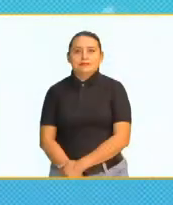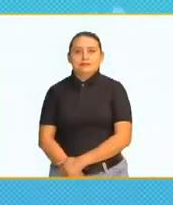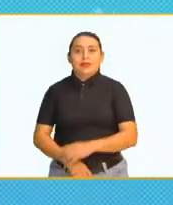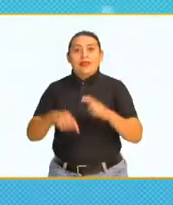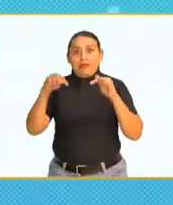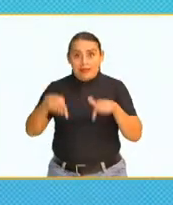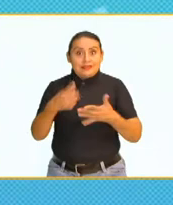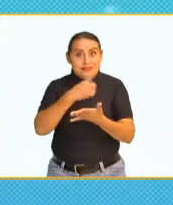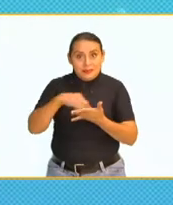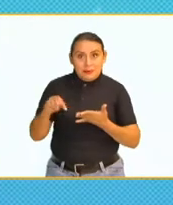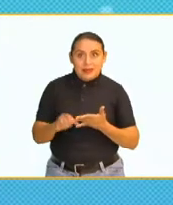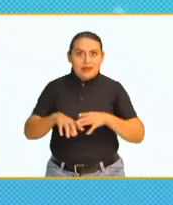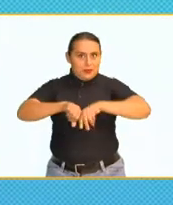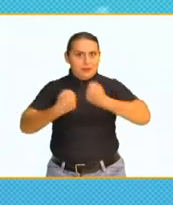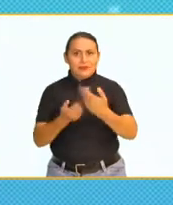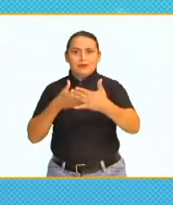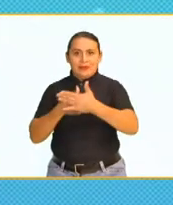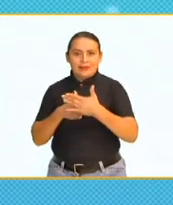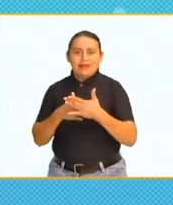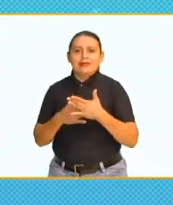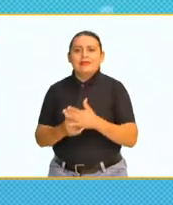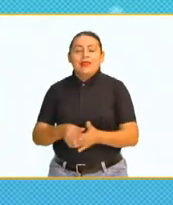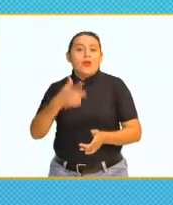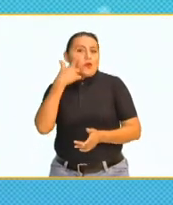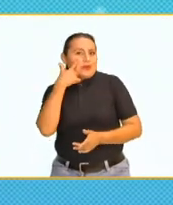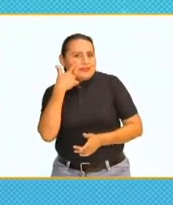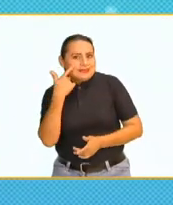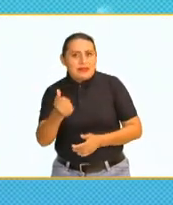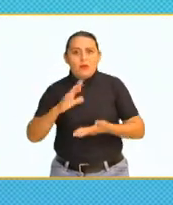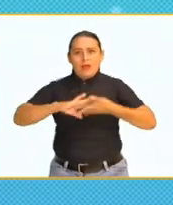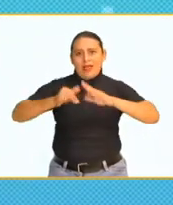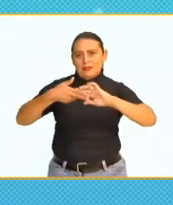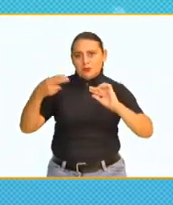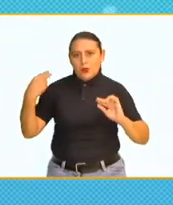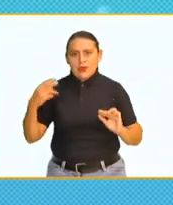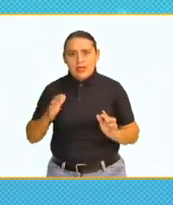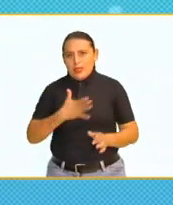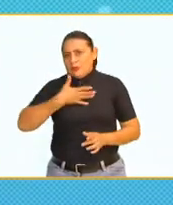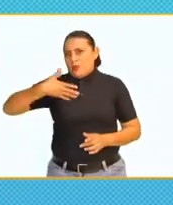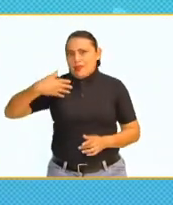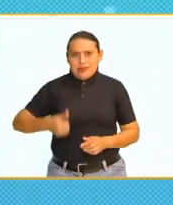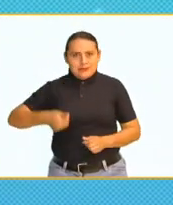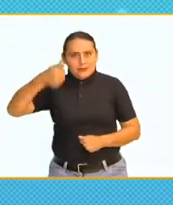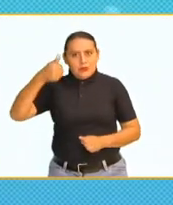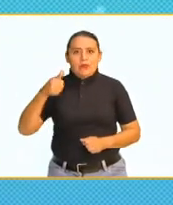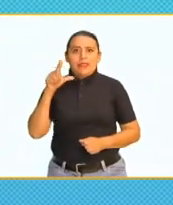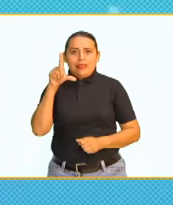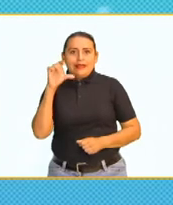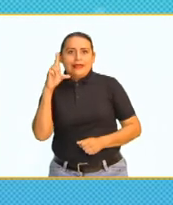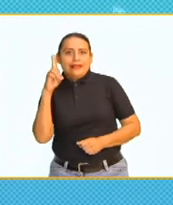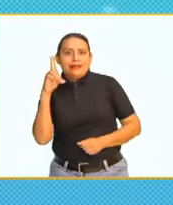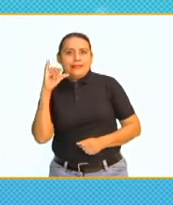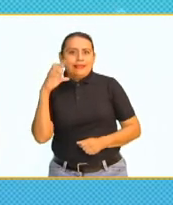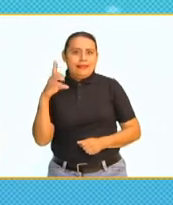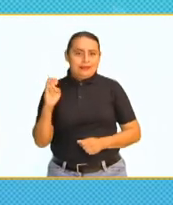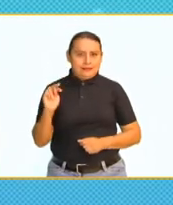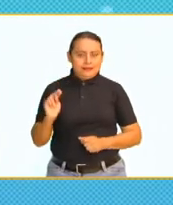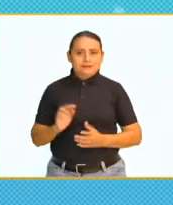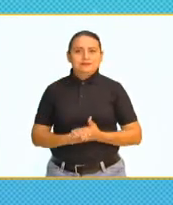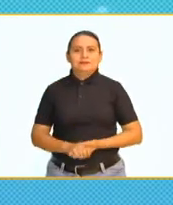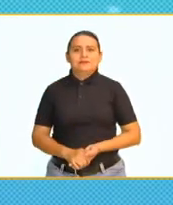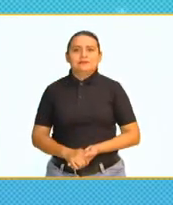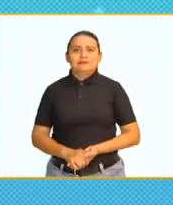Esta semana, en Rompiendo Barreras, conoceremos la historia de superación de Lidet Mayorga.